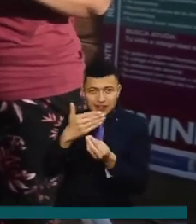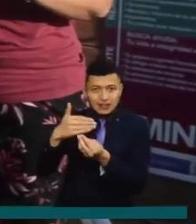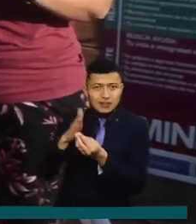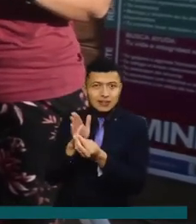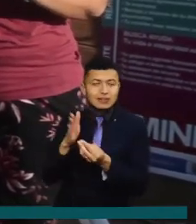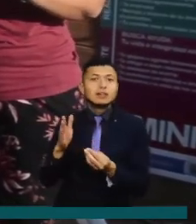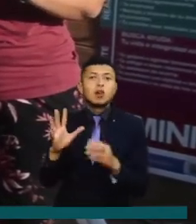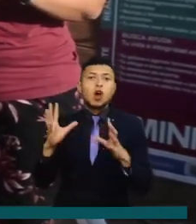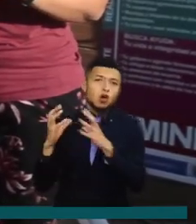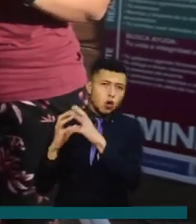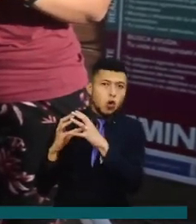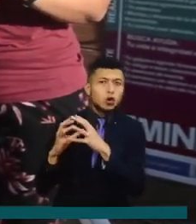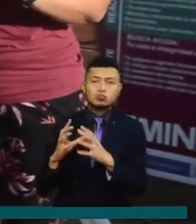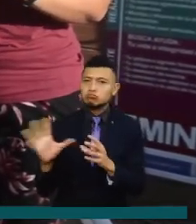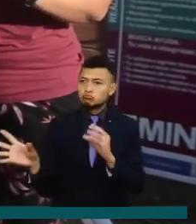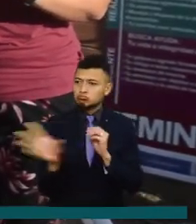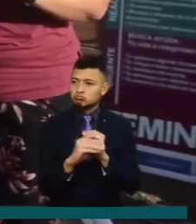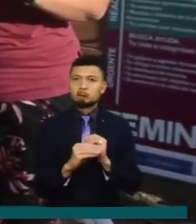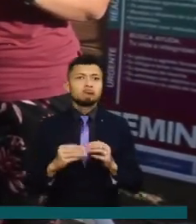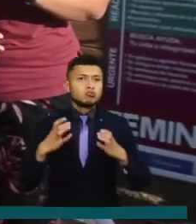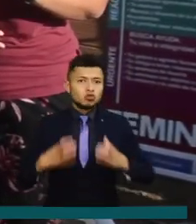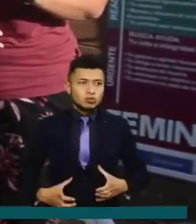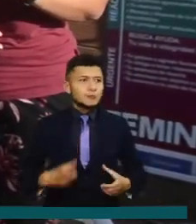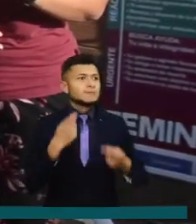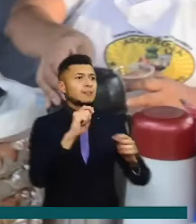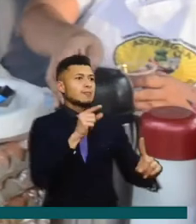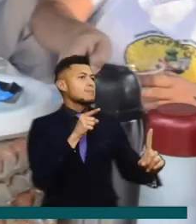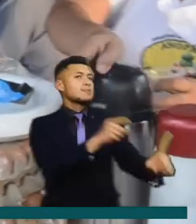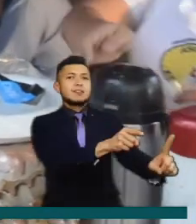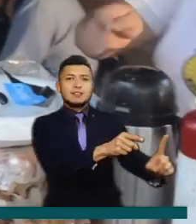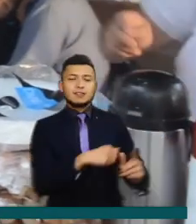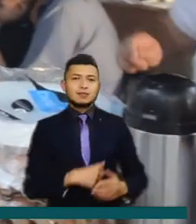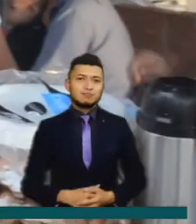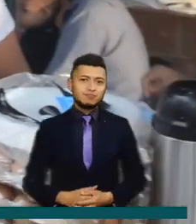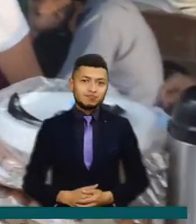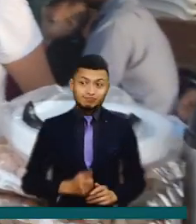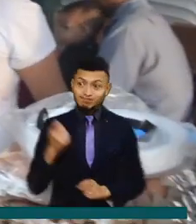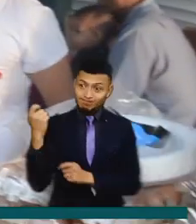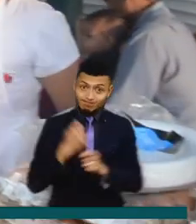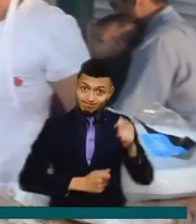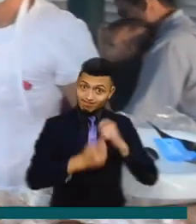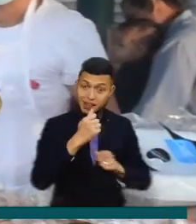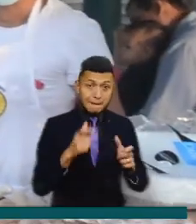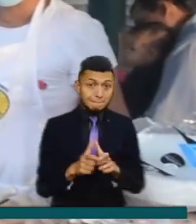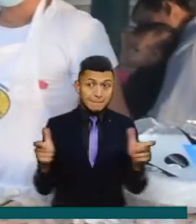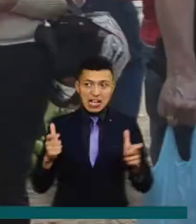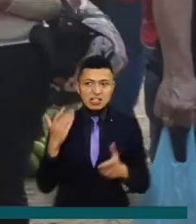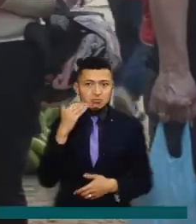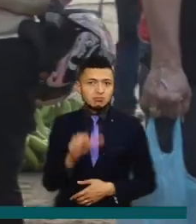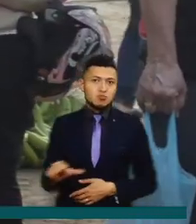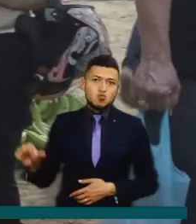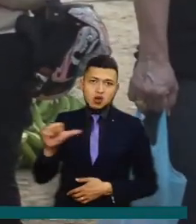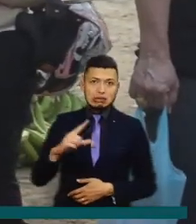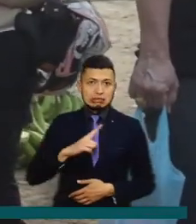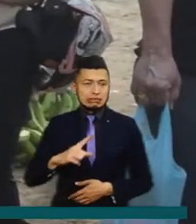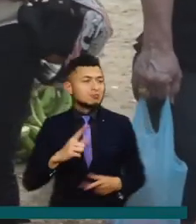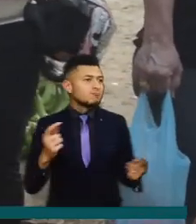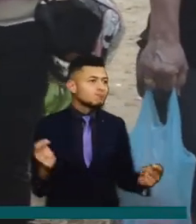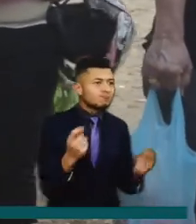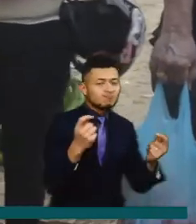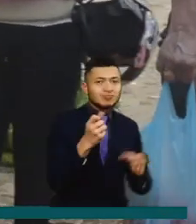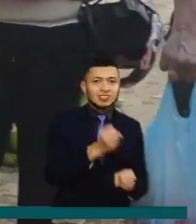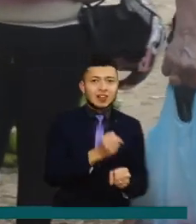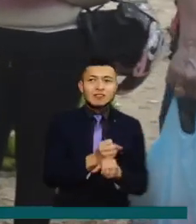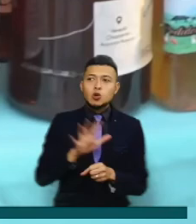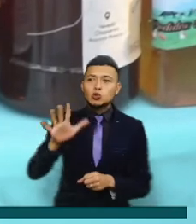cocos, todos para la venta directa con la ciudadanía. La mayoría de las ventas son lideradas por mujeres quienes buscan impulsar